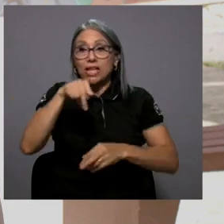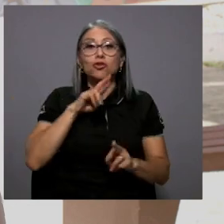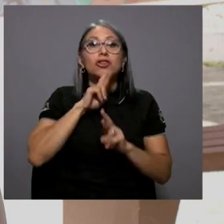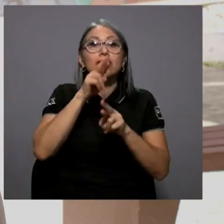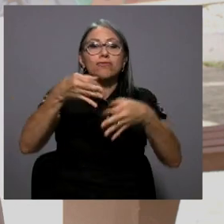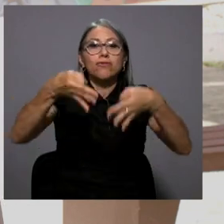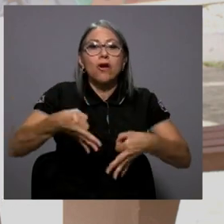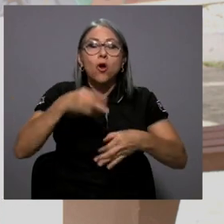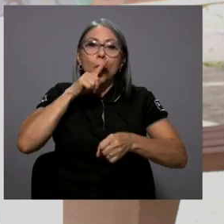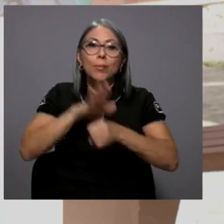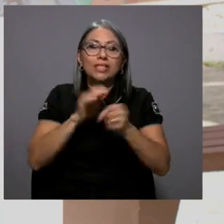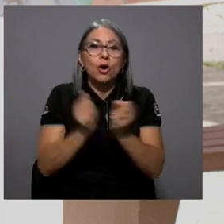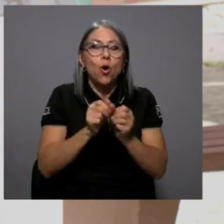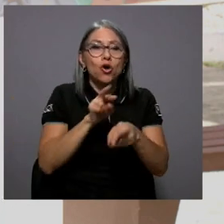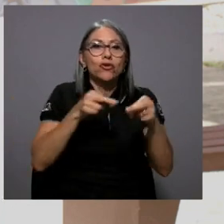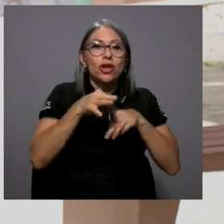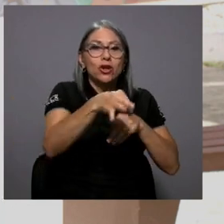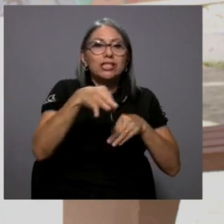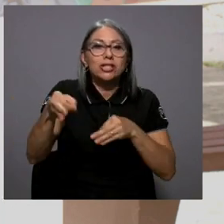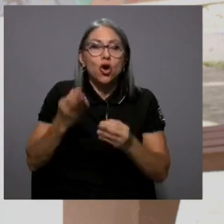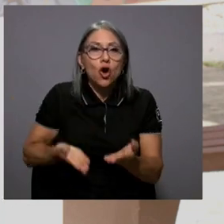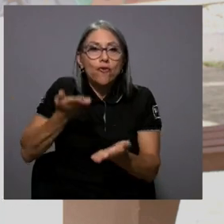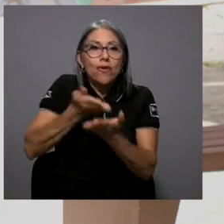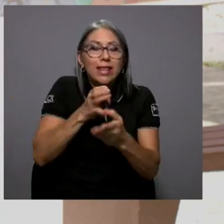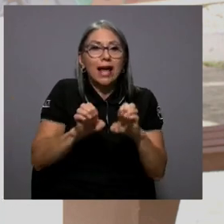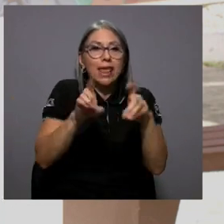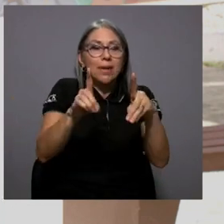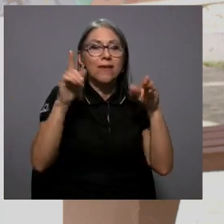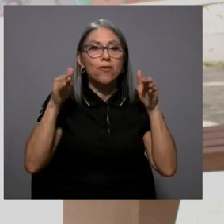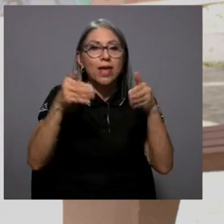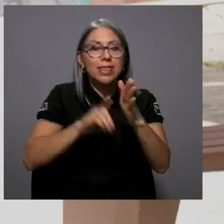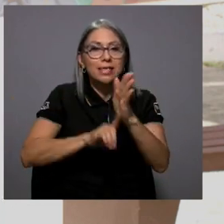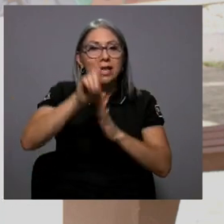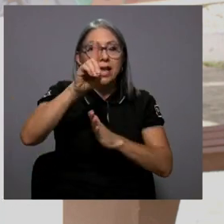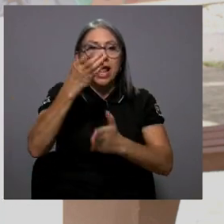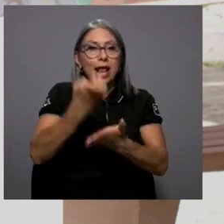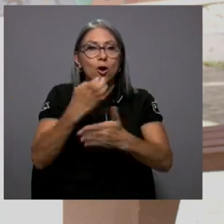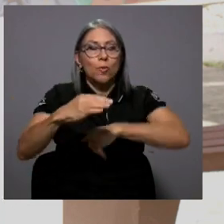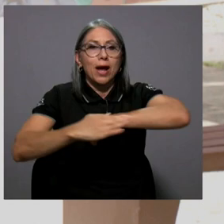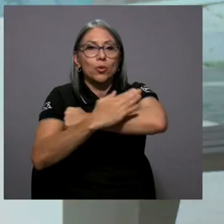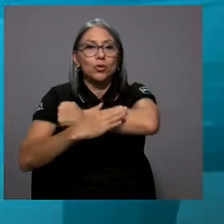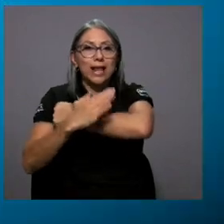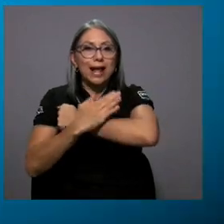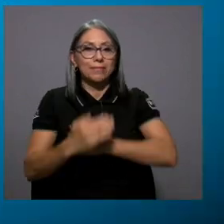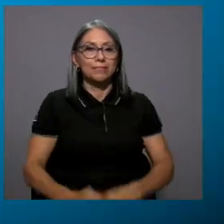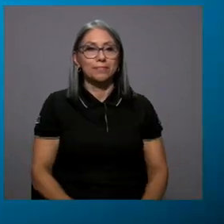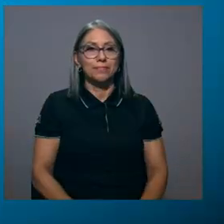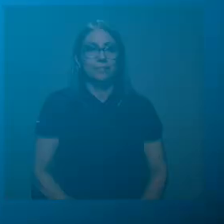nuestro compromiso con la regionalización y oferta académica enfocada en el desarrollo de la economía costera.